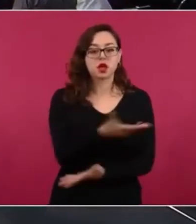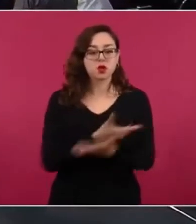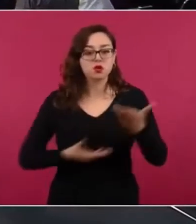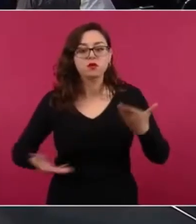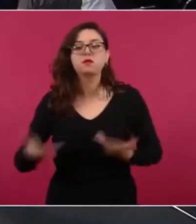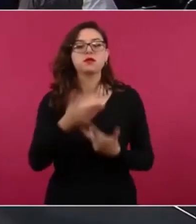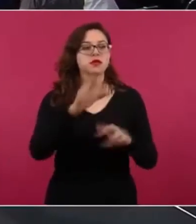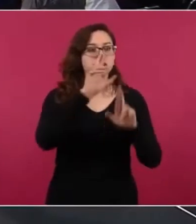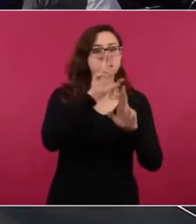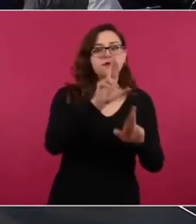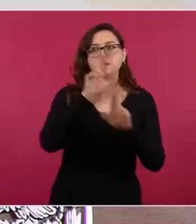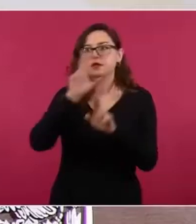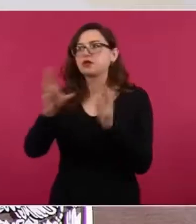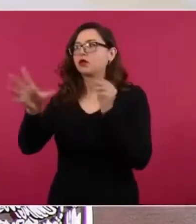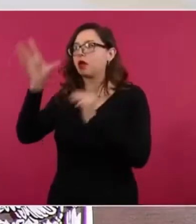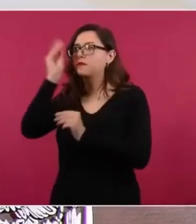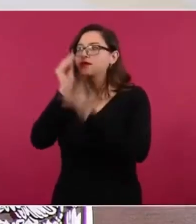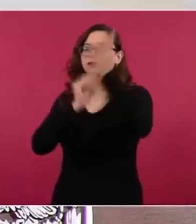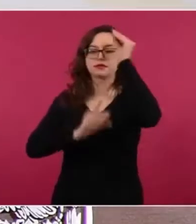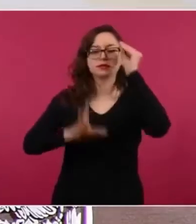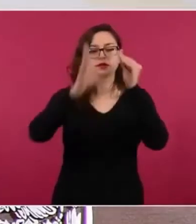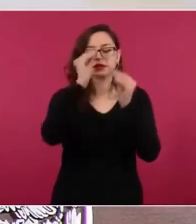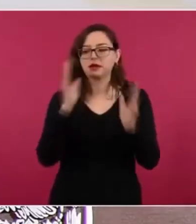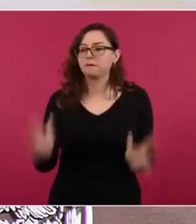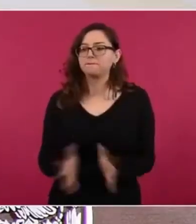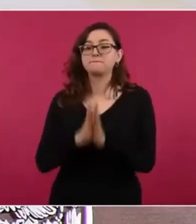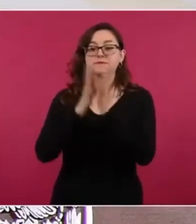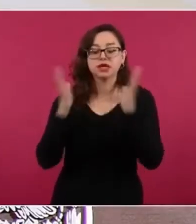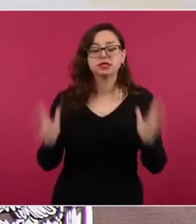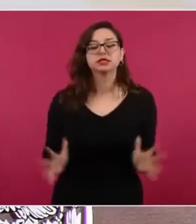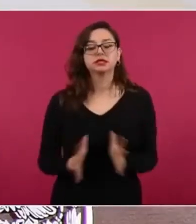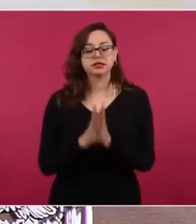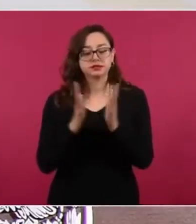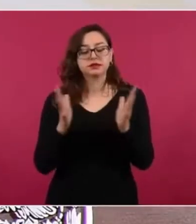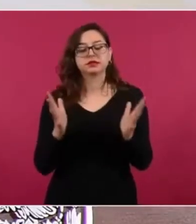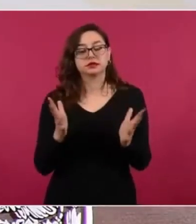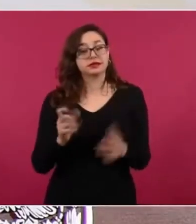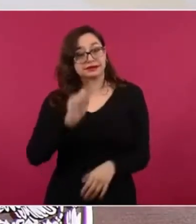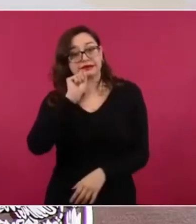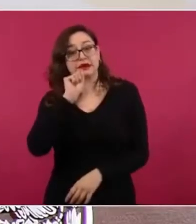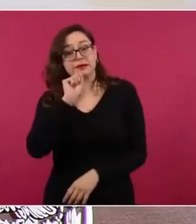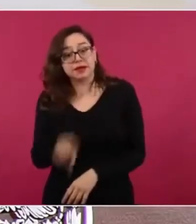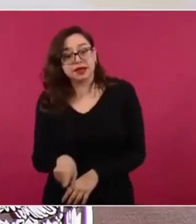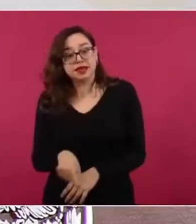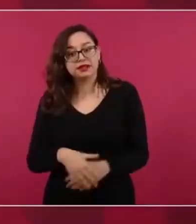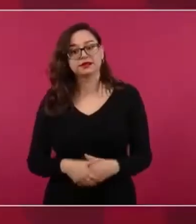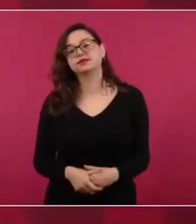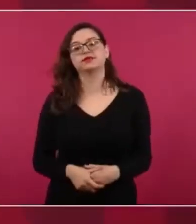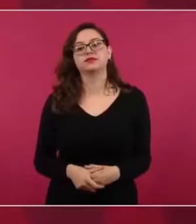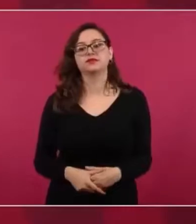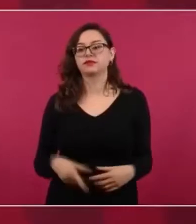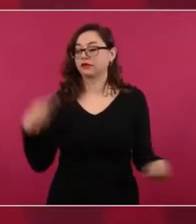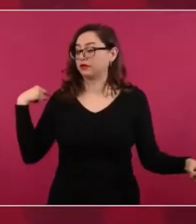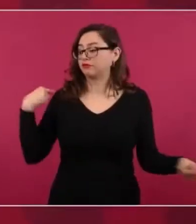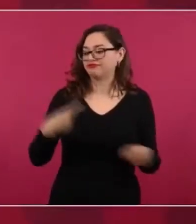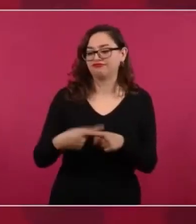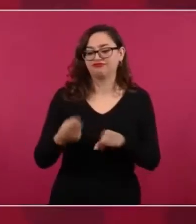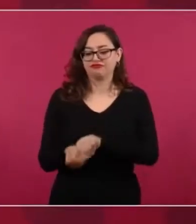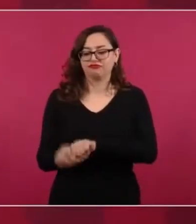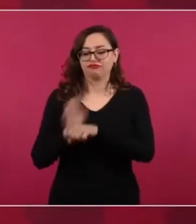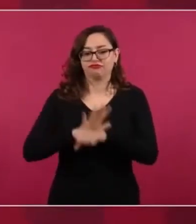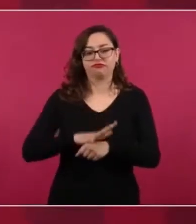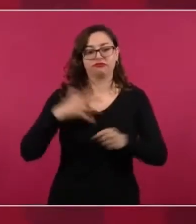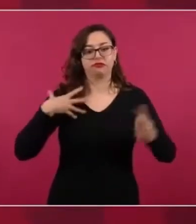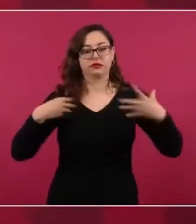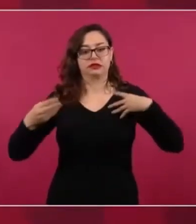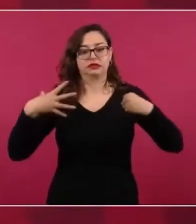posibilidades de que todos participemos. Durante la pandemia también descubrimos que las familias